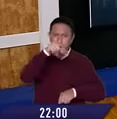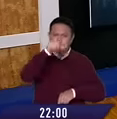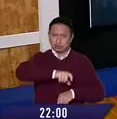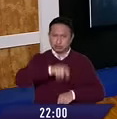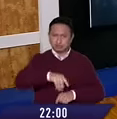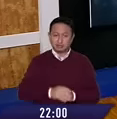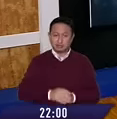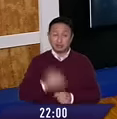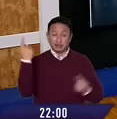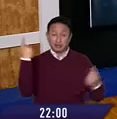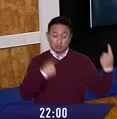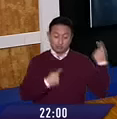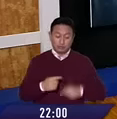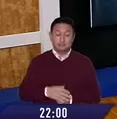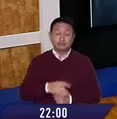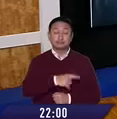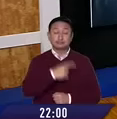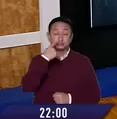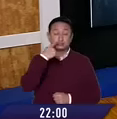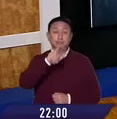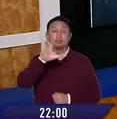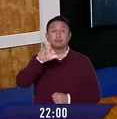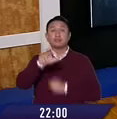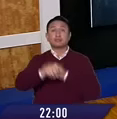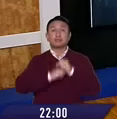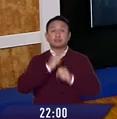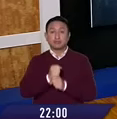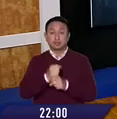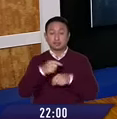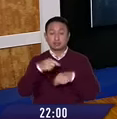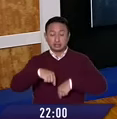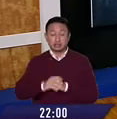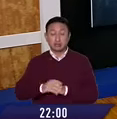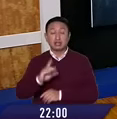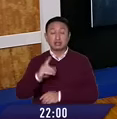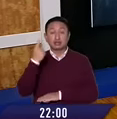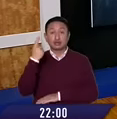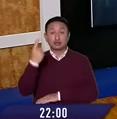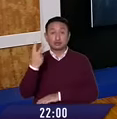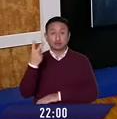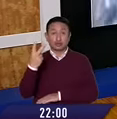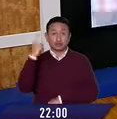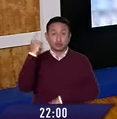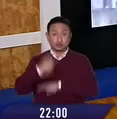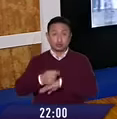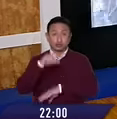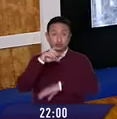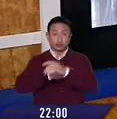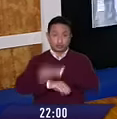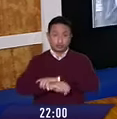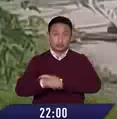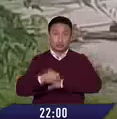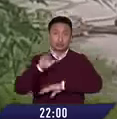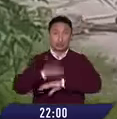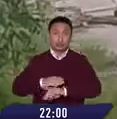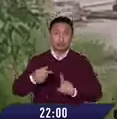el sujeto de 23 años de edad poseía dos boletas de captura por asesinato.